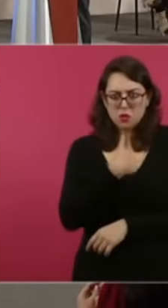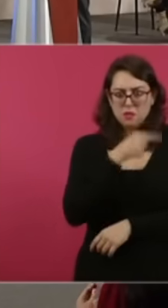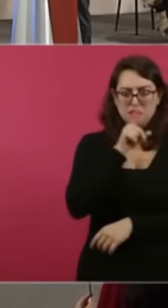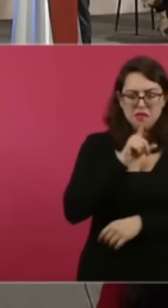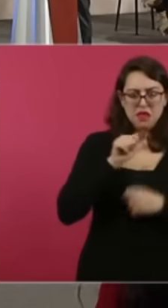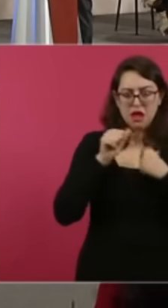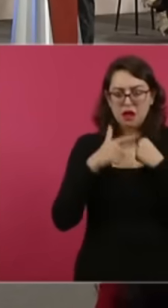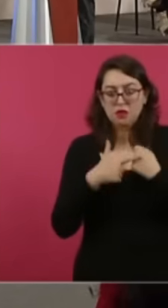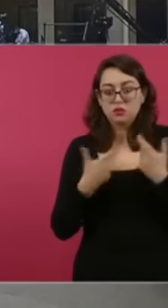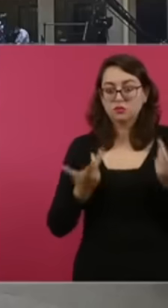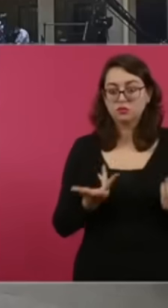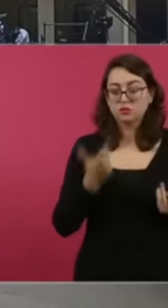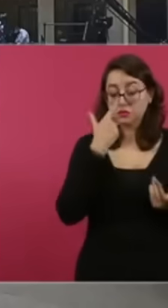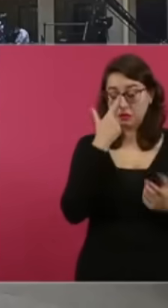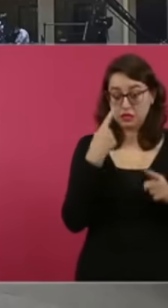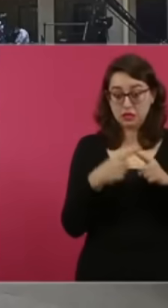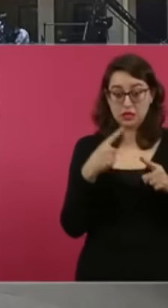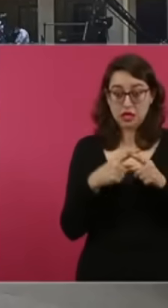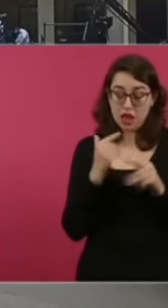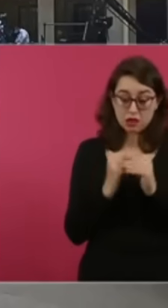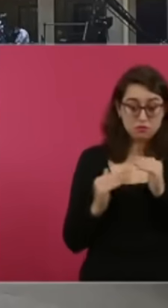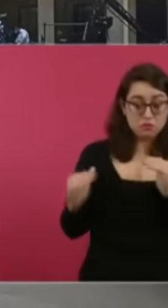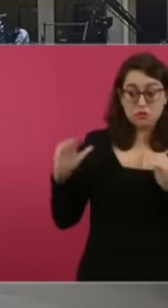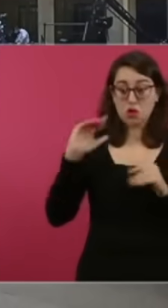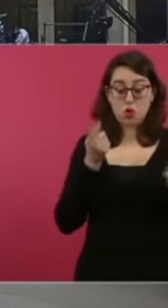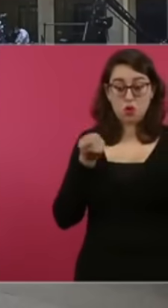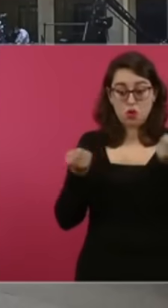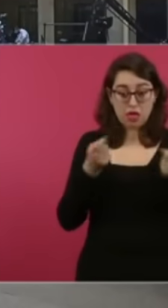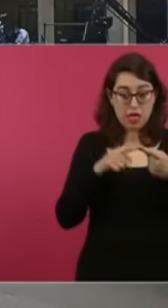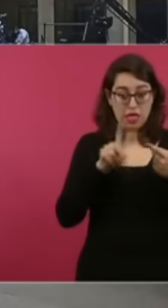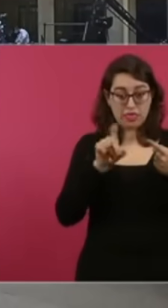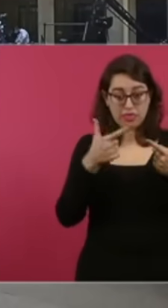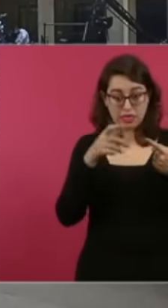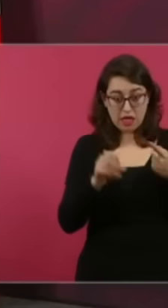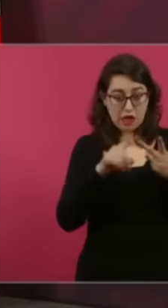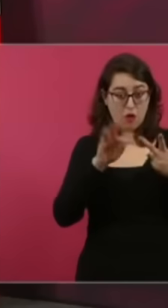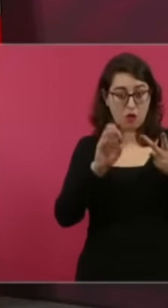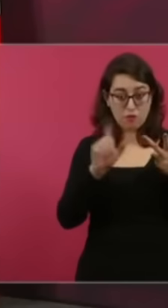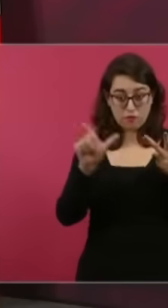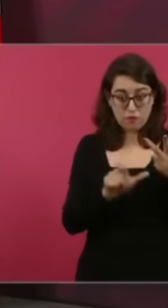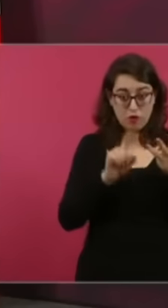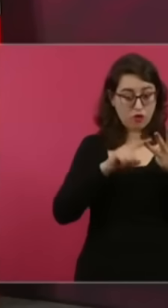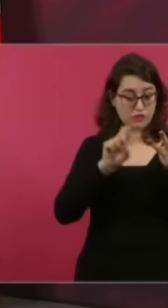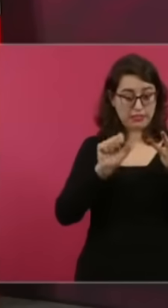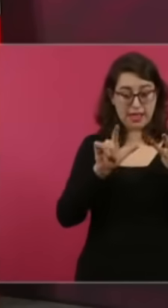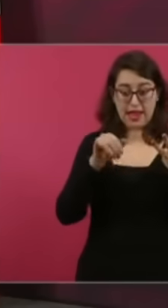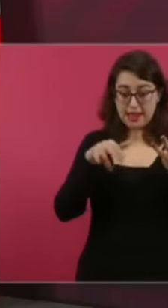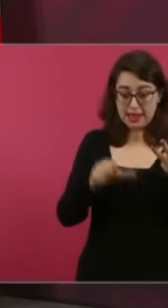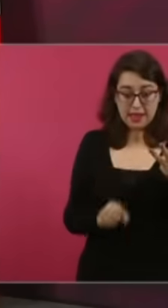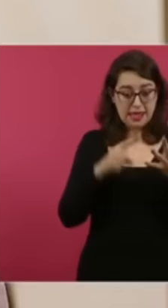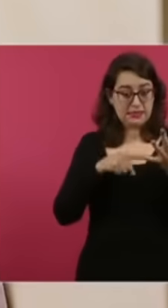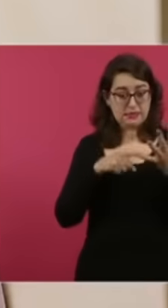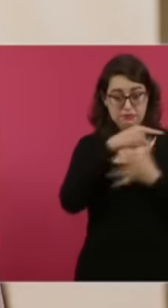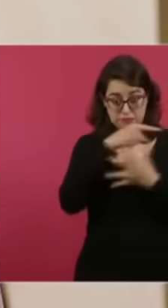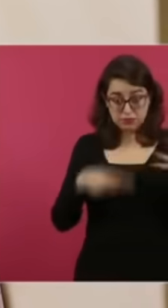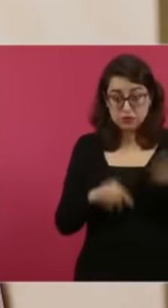expresando. Que no los de arriba son Diego, Fox, Salinas, etcétera, etcétera, etcétera, etcétera.